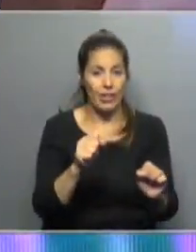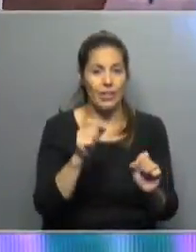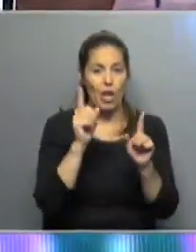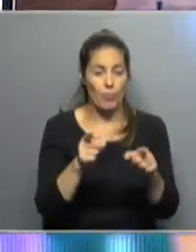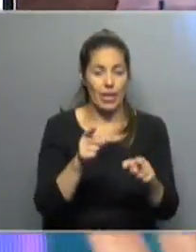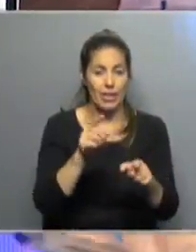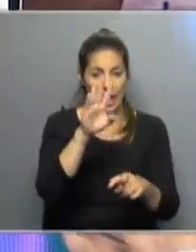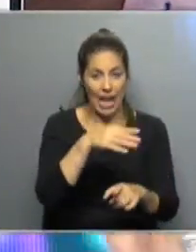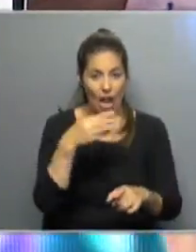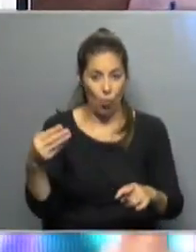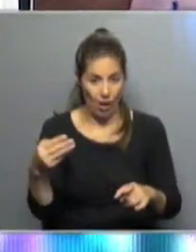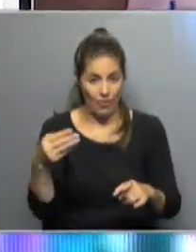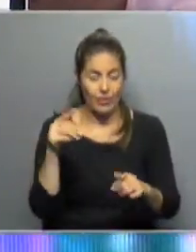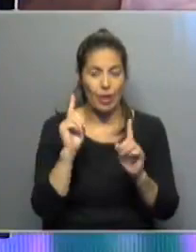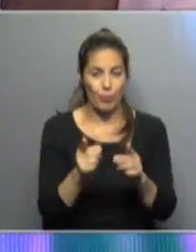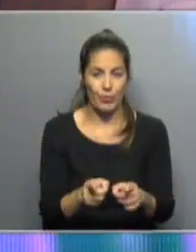esta página,